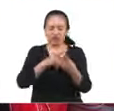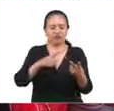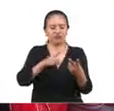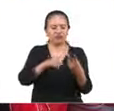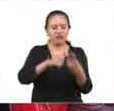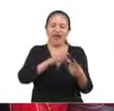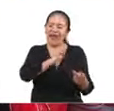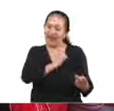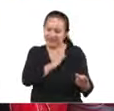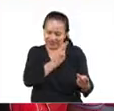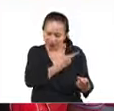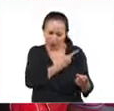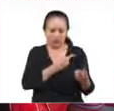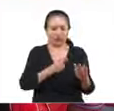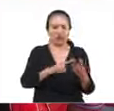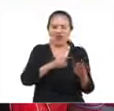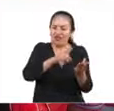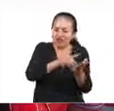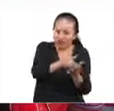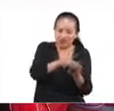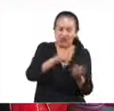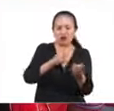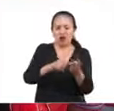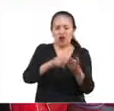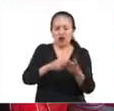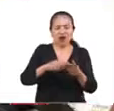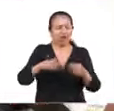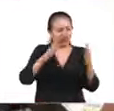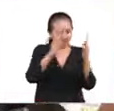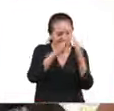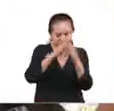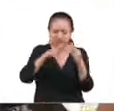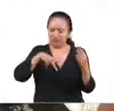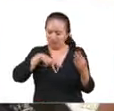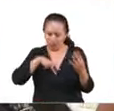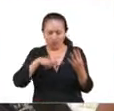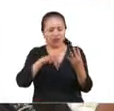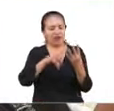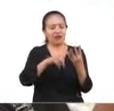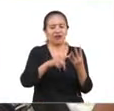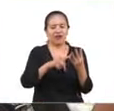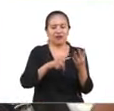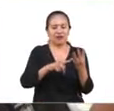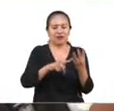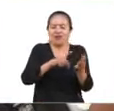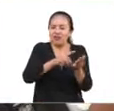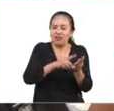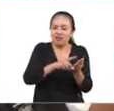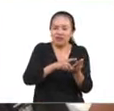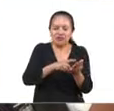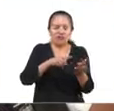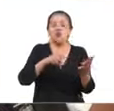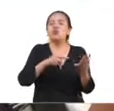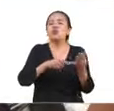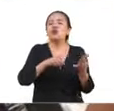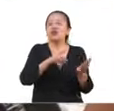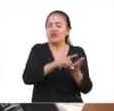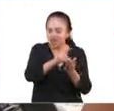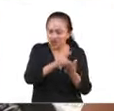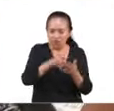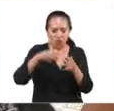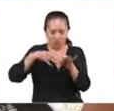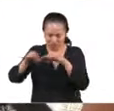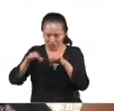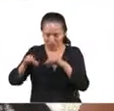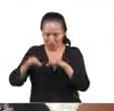salud. Tenemos derecho a una vivienda digna. Tenemos derecho a trabajo digno.